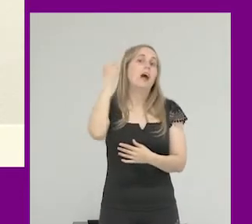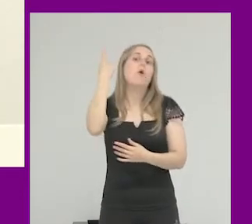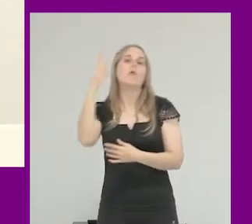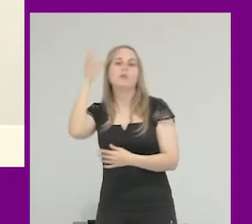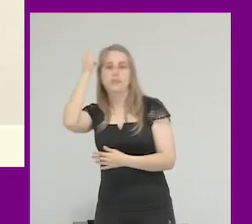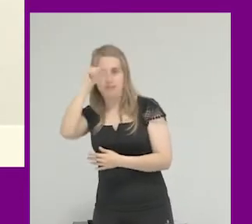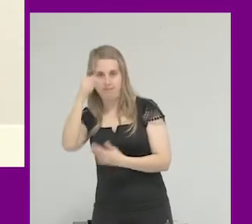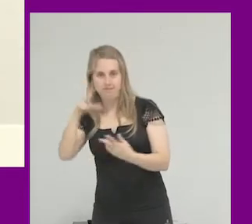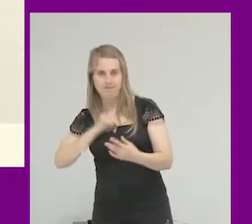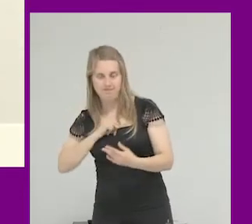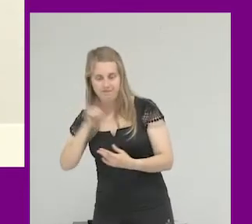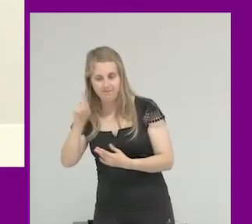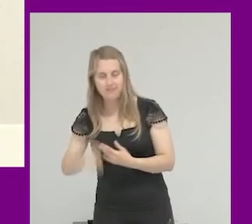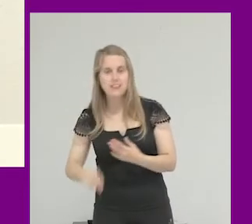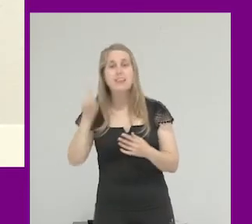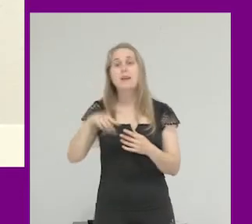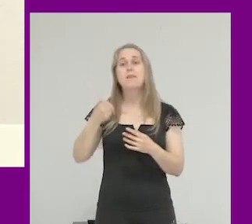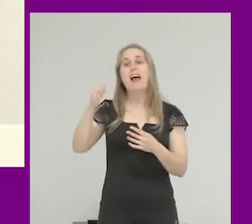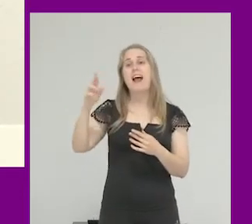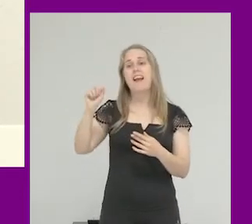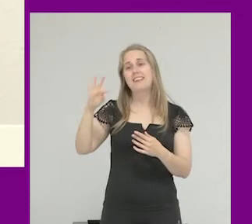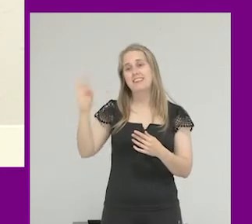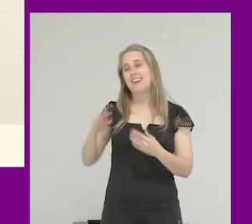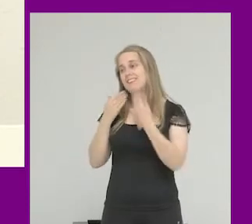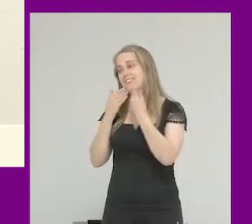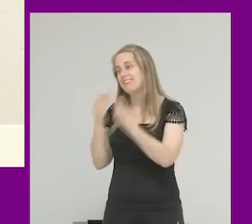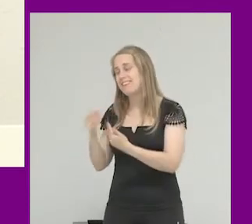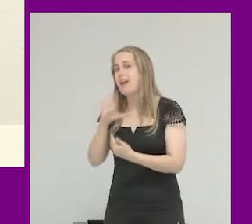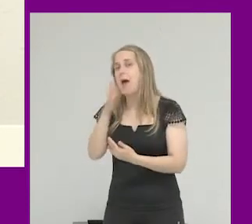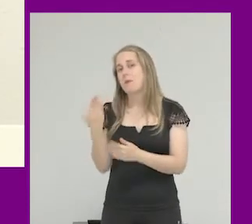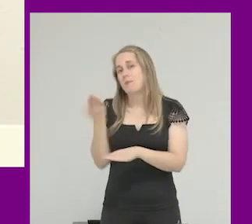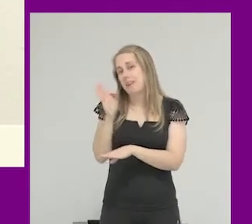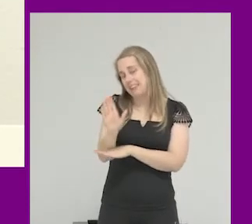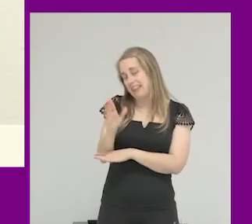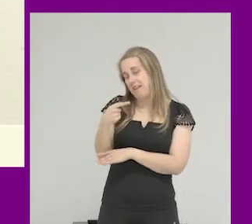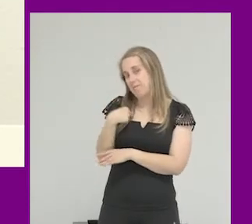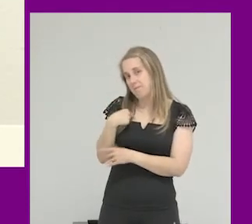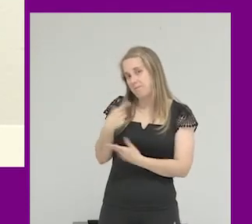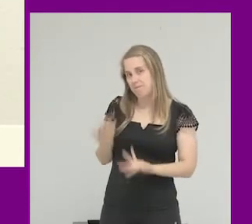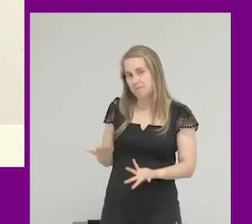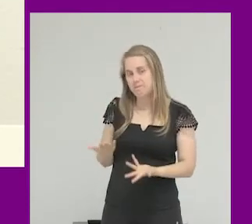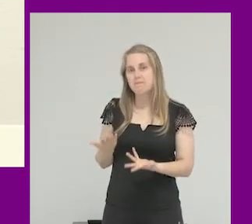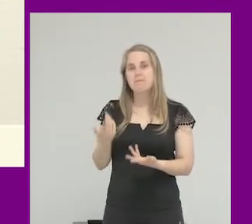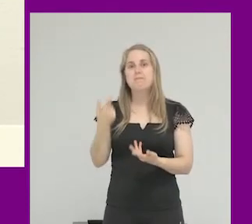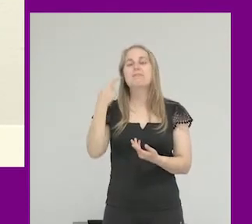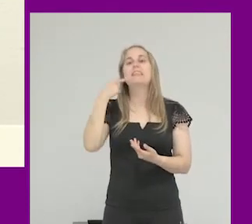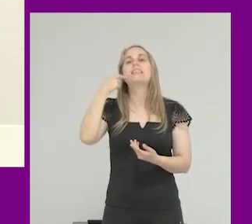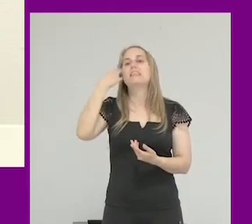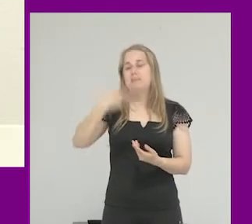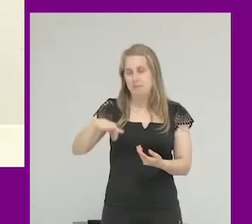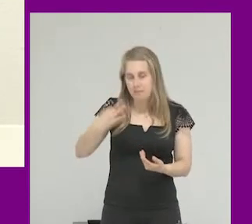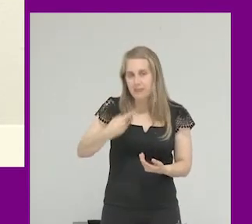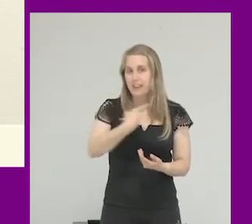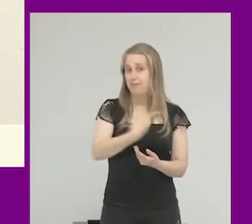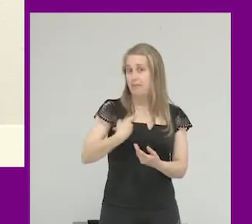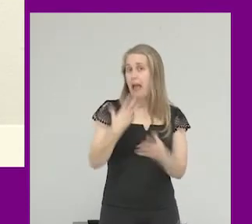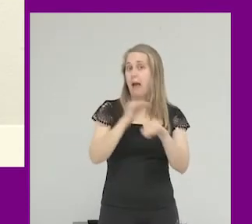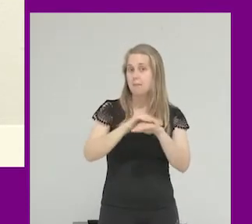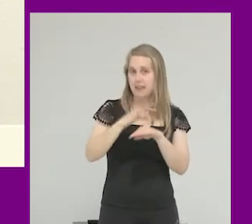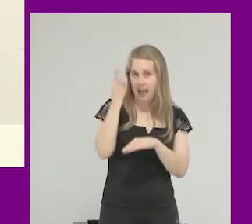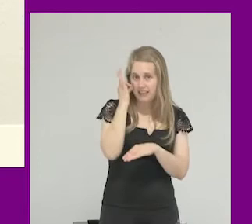Y agradezco sobre todo a Arantxa su presentación, porque Efectivamente, somos